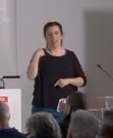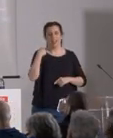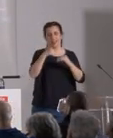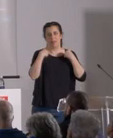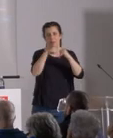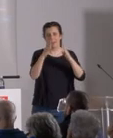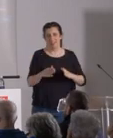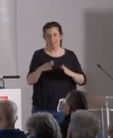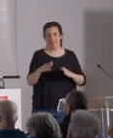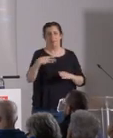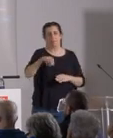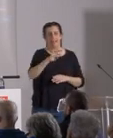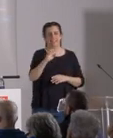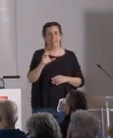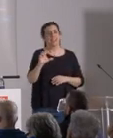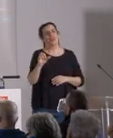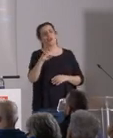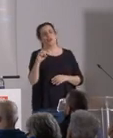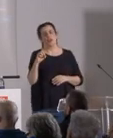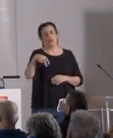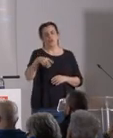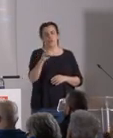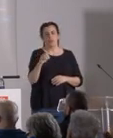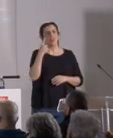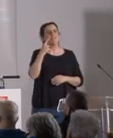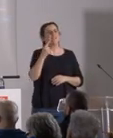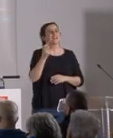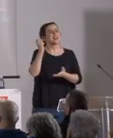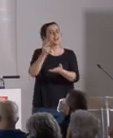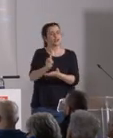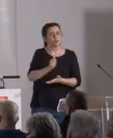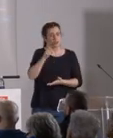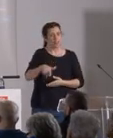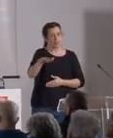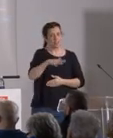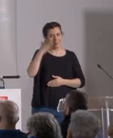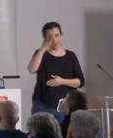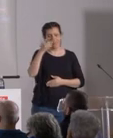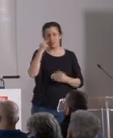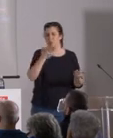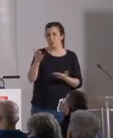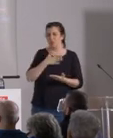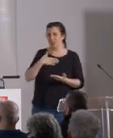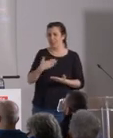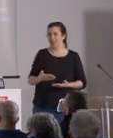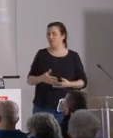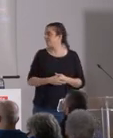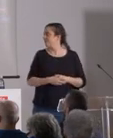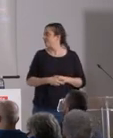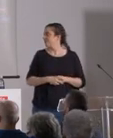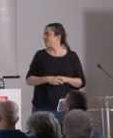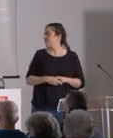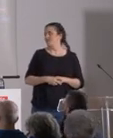nos va a hablar un poco del marco de la vivienda y de los retos y las oportunidades que tenemos aquí en Navarra. Así que cuando quieras.